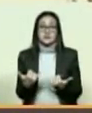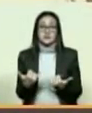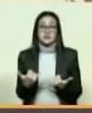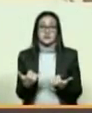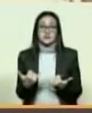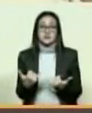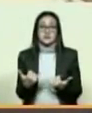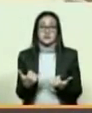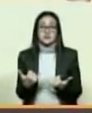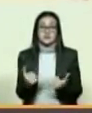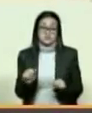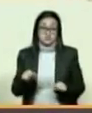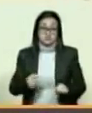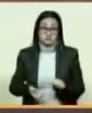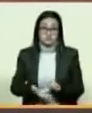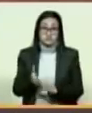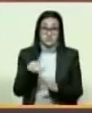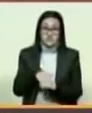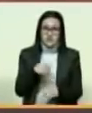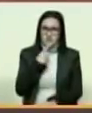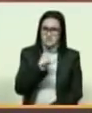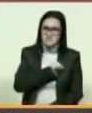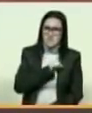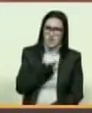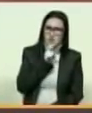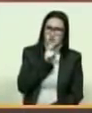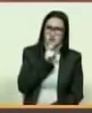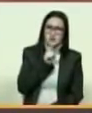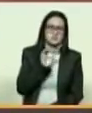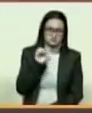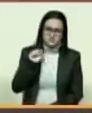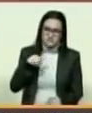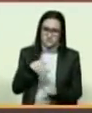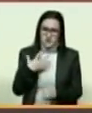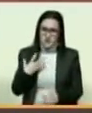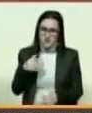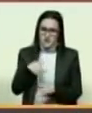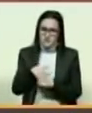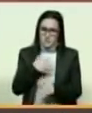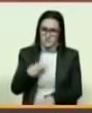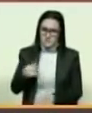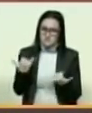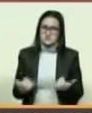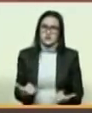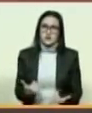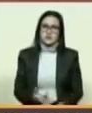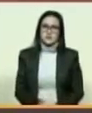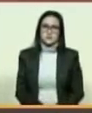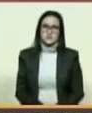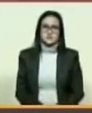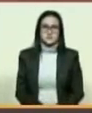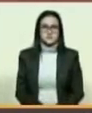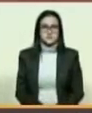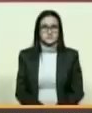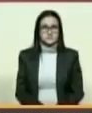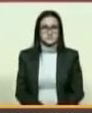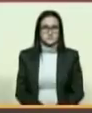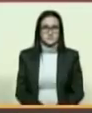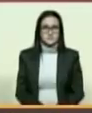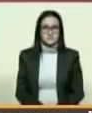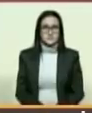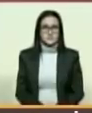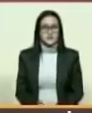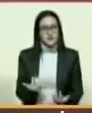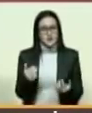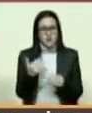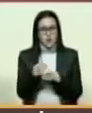vamos. ¿Quién dijo miedo? Vamos a las elecciones presidenciales ya. Ese es el, digamos, el